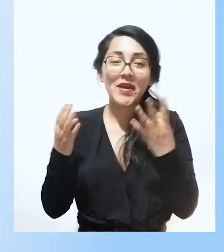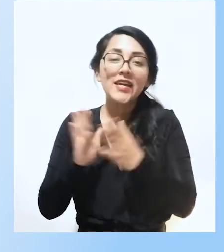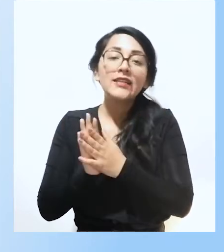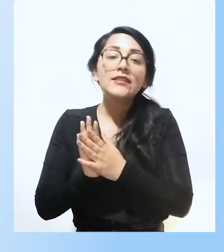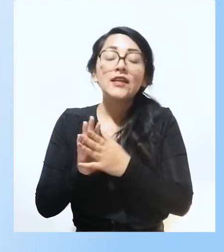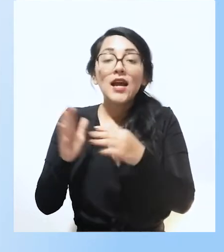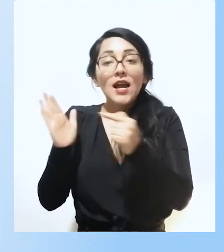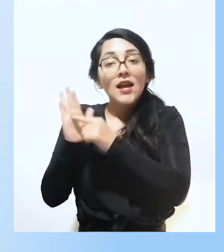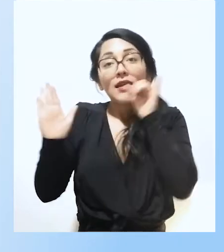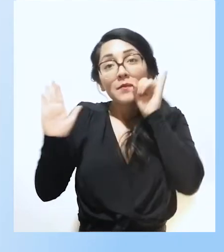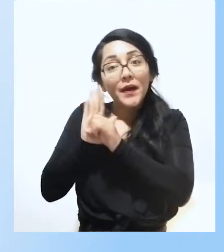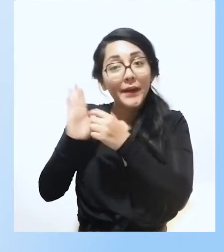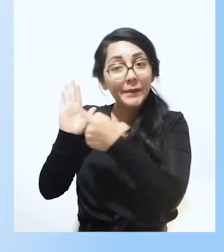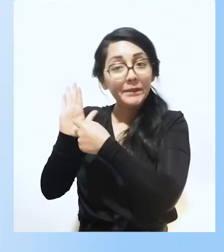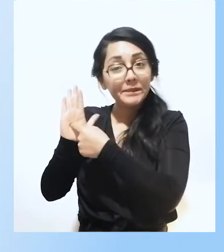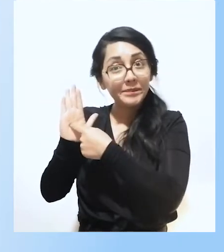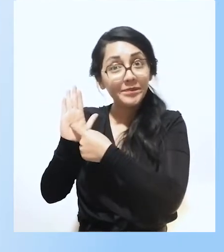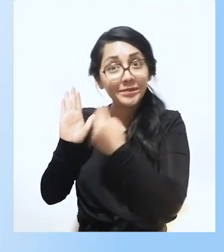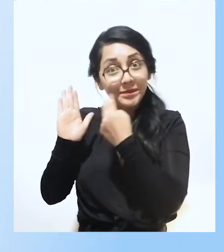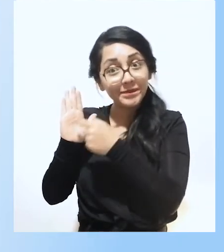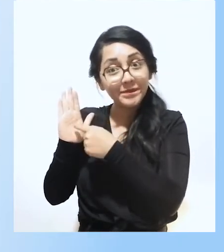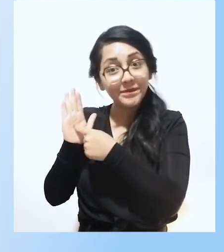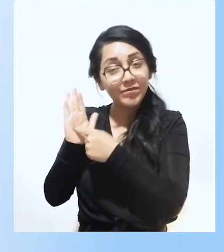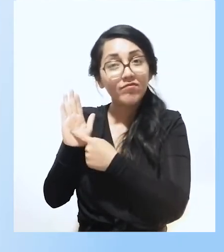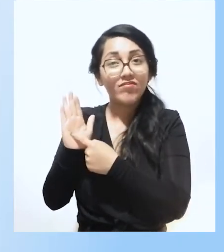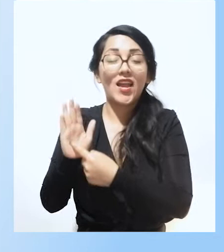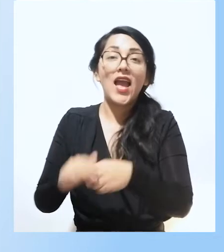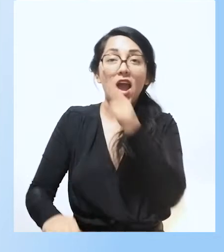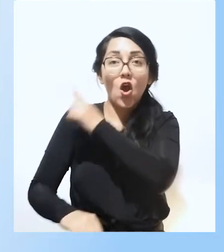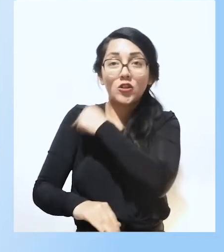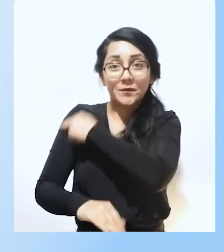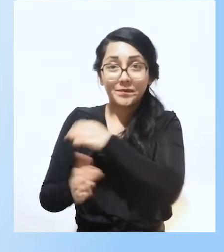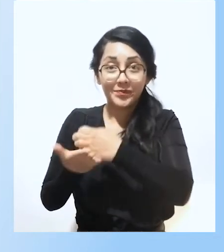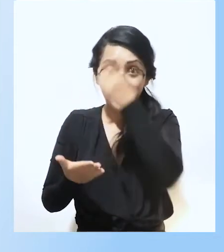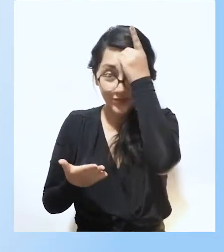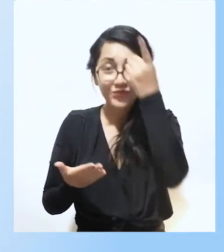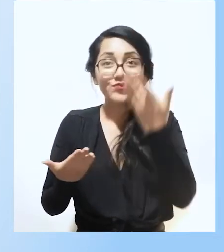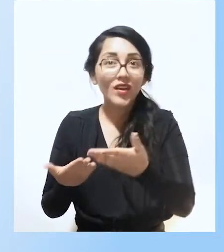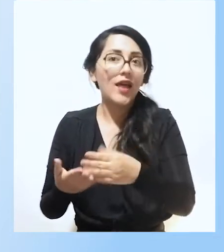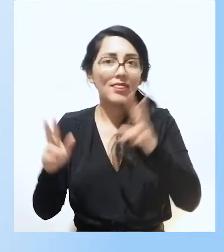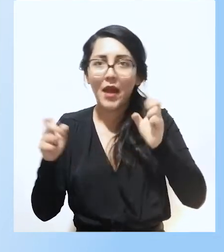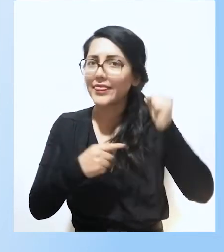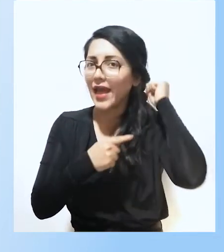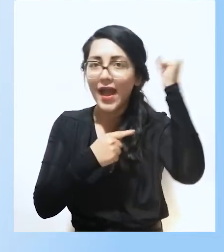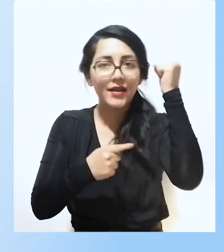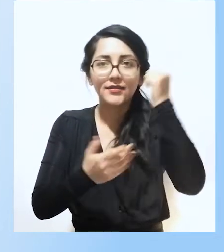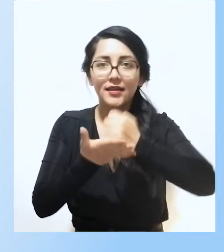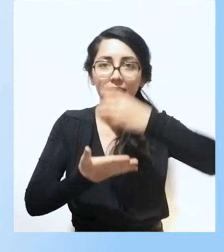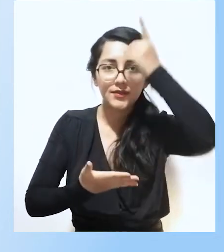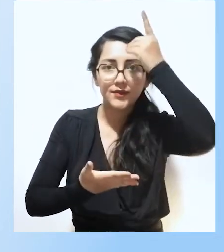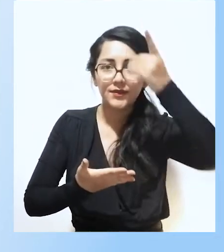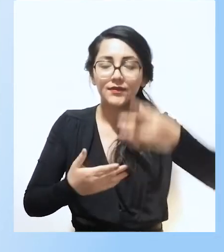imagen donde no cabe duda de que la pedagogía hospitalaria nos trae el derecho a la educación y con